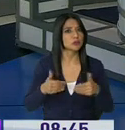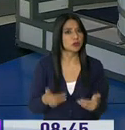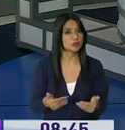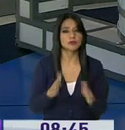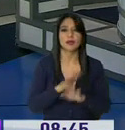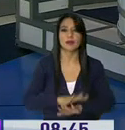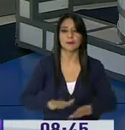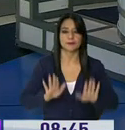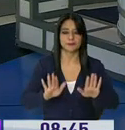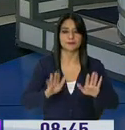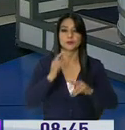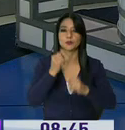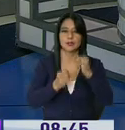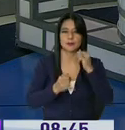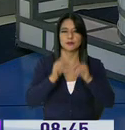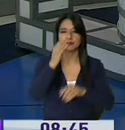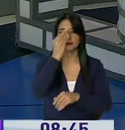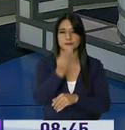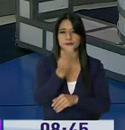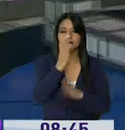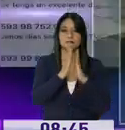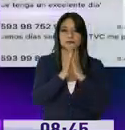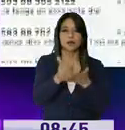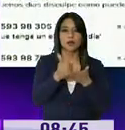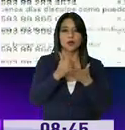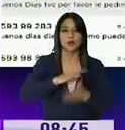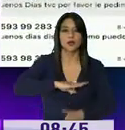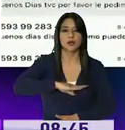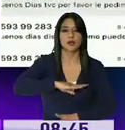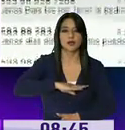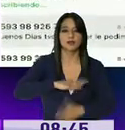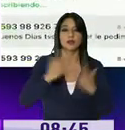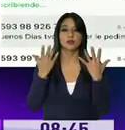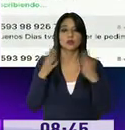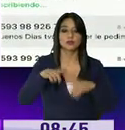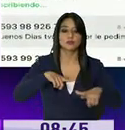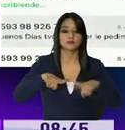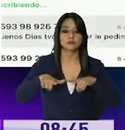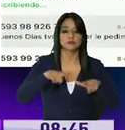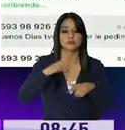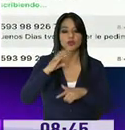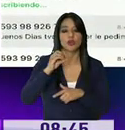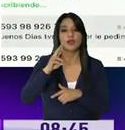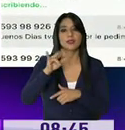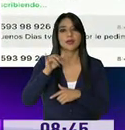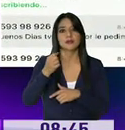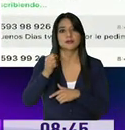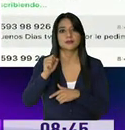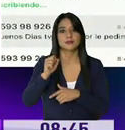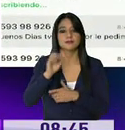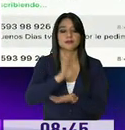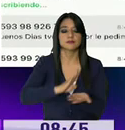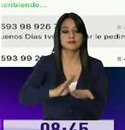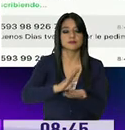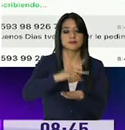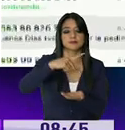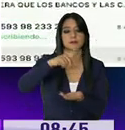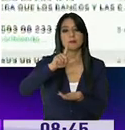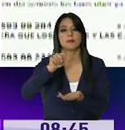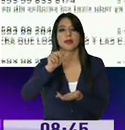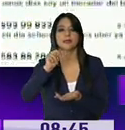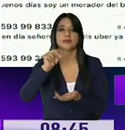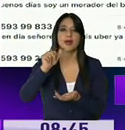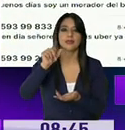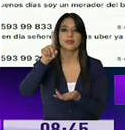esta acabamos. Buenos días, por favor, le pedimos nuestra ayuda, alcalde, el señor Yuna, por el sector de Colinas del Norte, barrio La Planada, llega este prestigioso medio de comunicación, nos